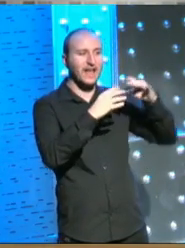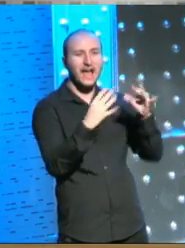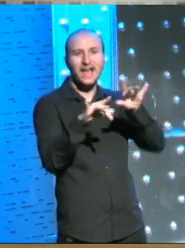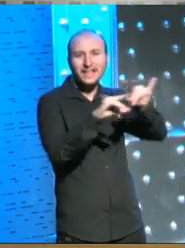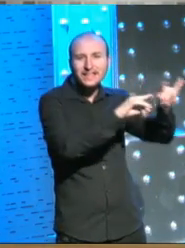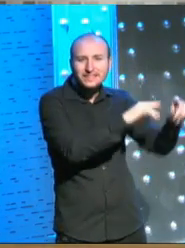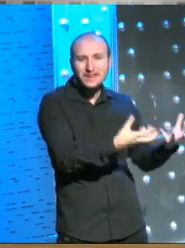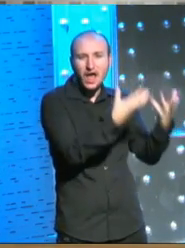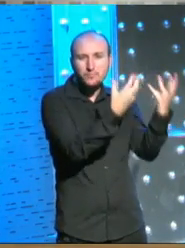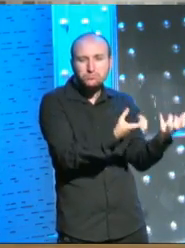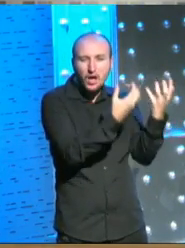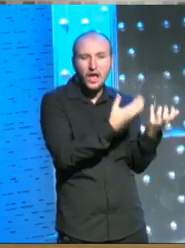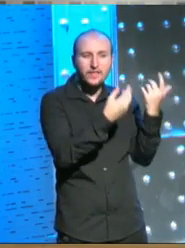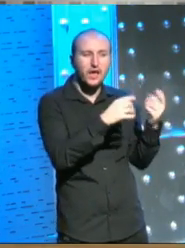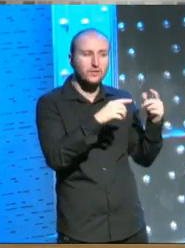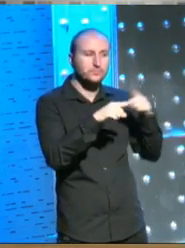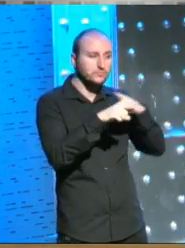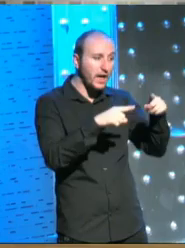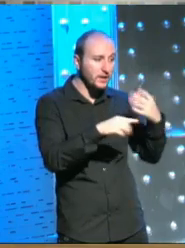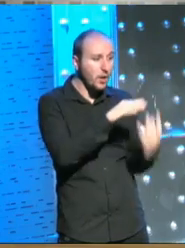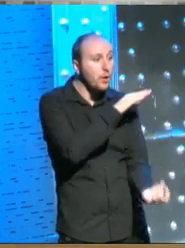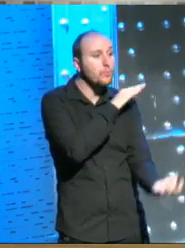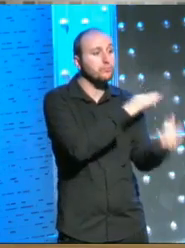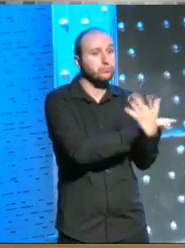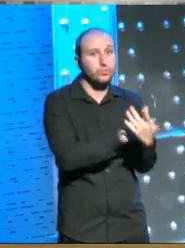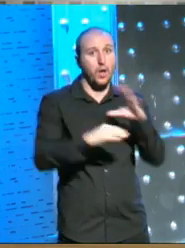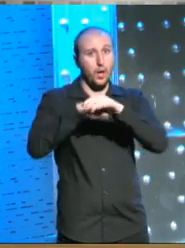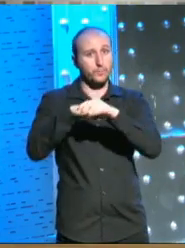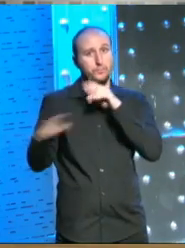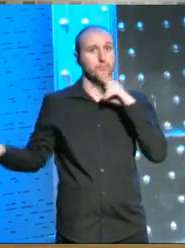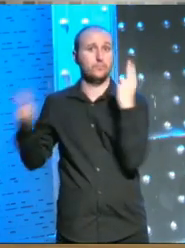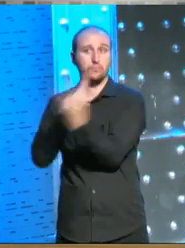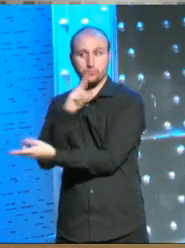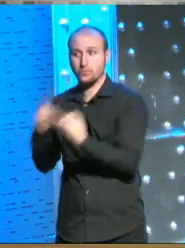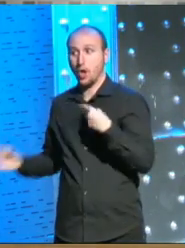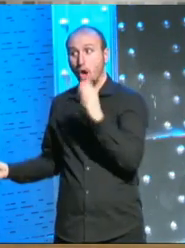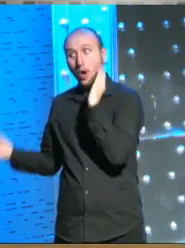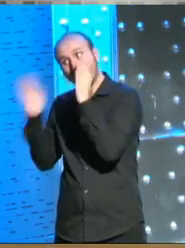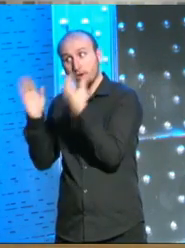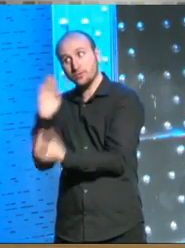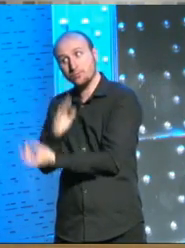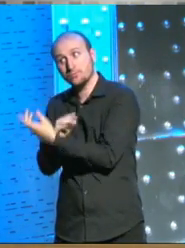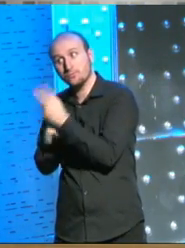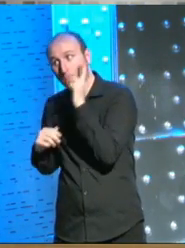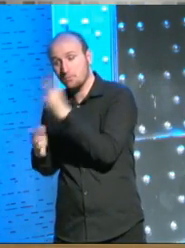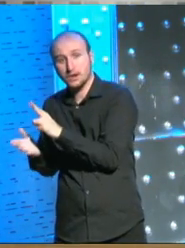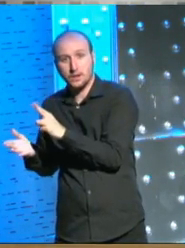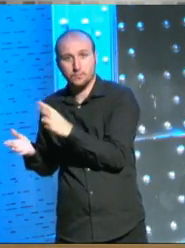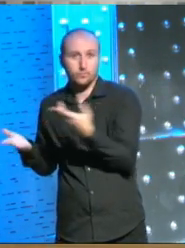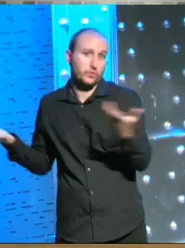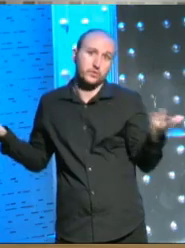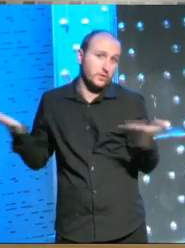fango, y de pronto en este vagar sale una forma que le dice al amigo, oye, un caballo, ¿eh? ¿Quién sabe? No